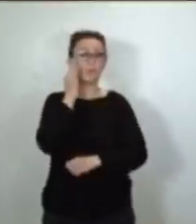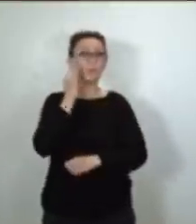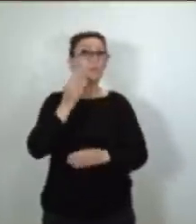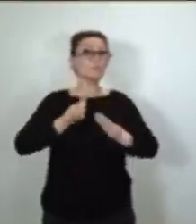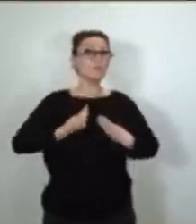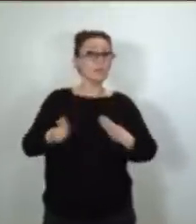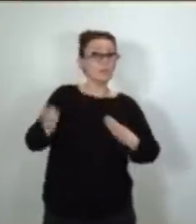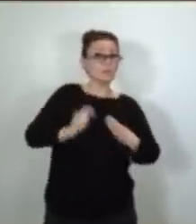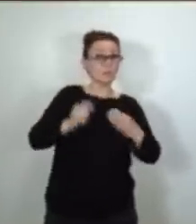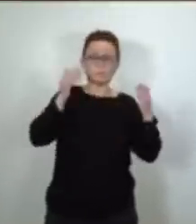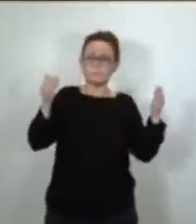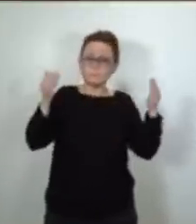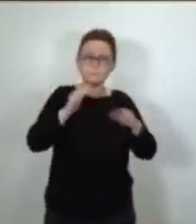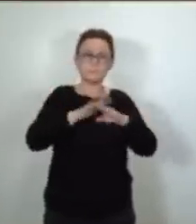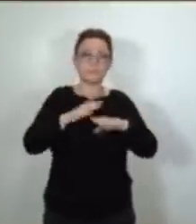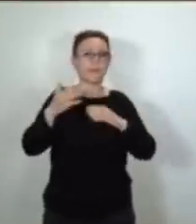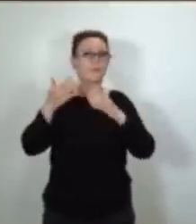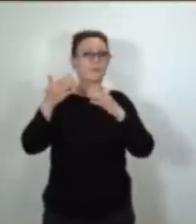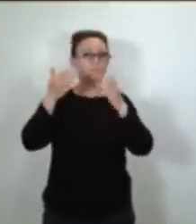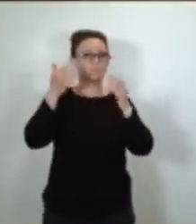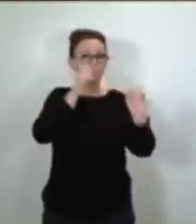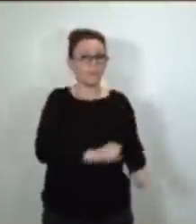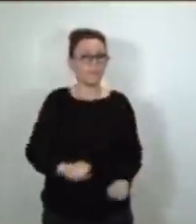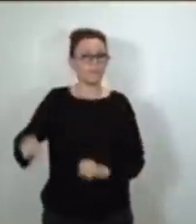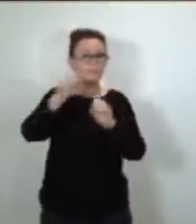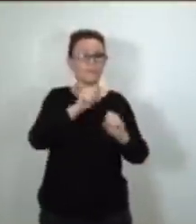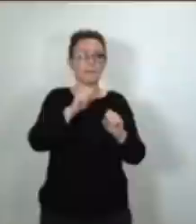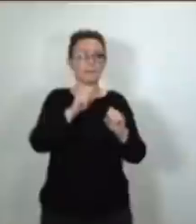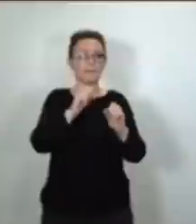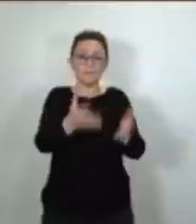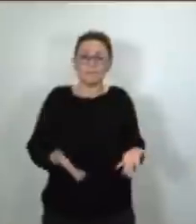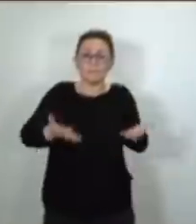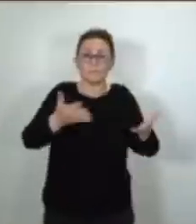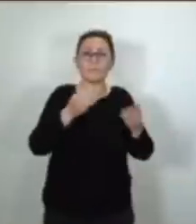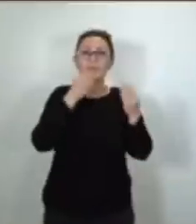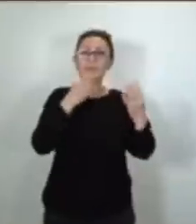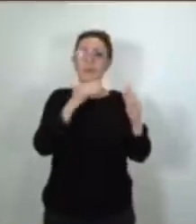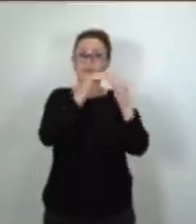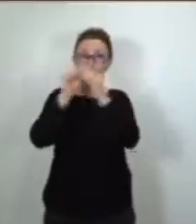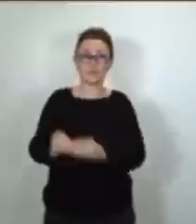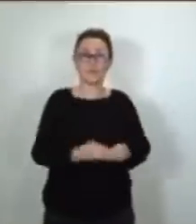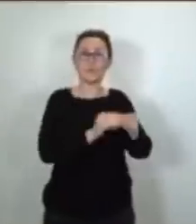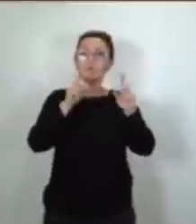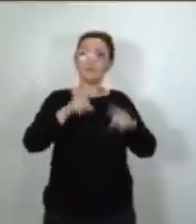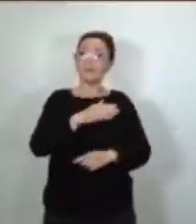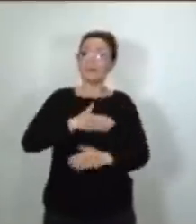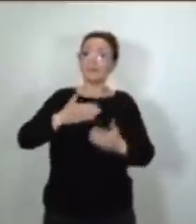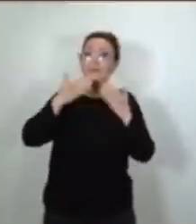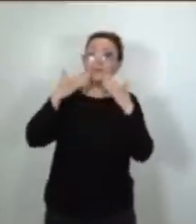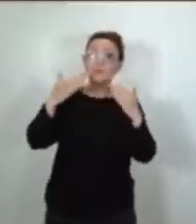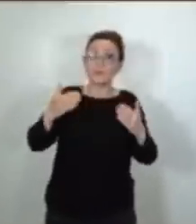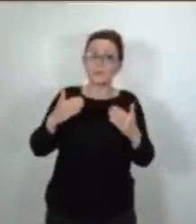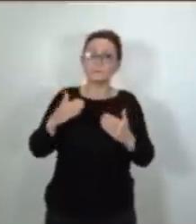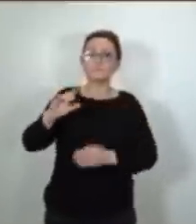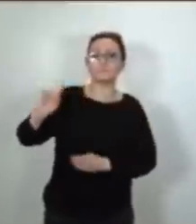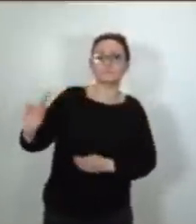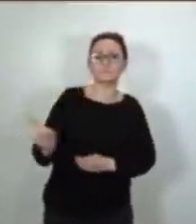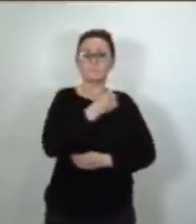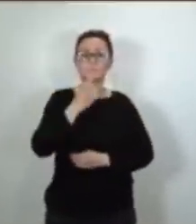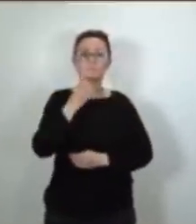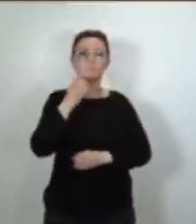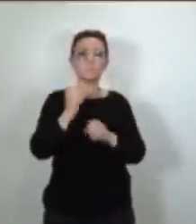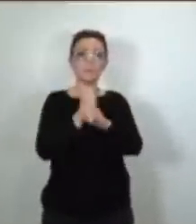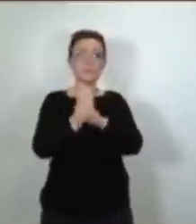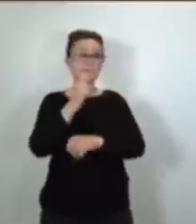vida profesional a defender y servir al bien común. Y también quiero enviar un agradecimiento muy especial a todas aquellas